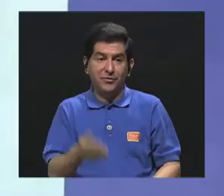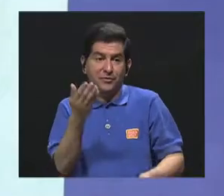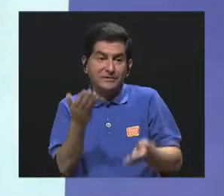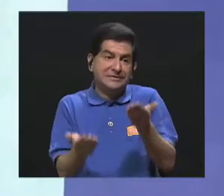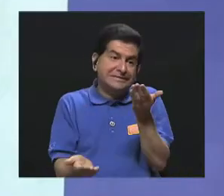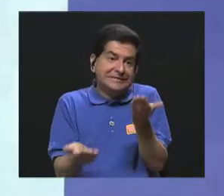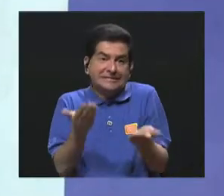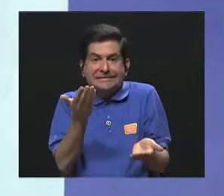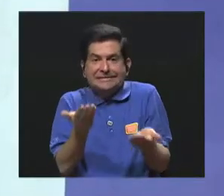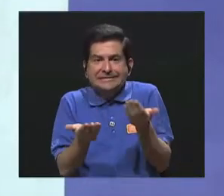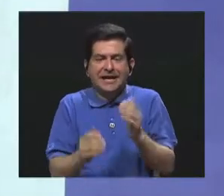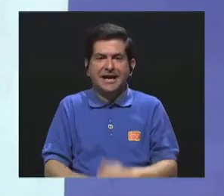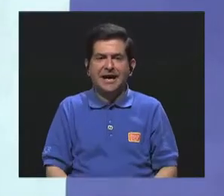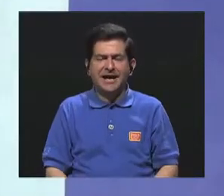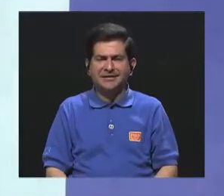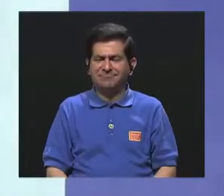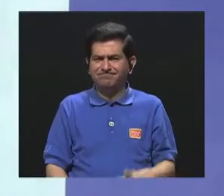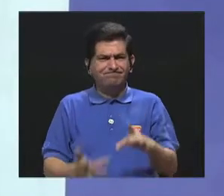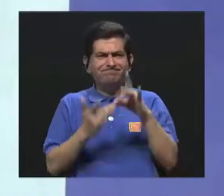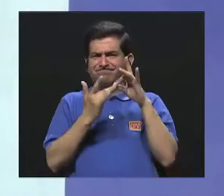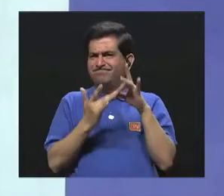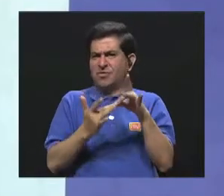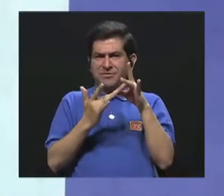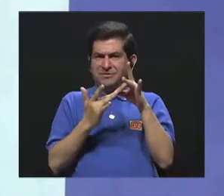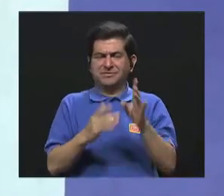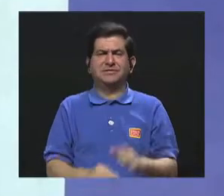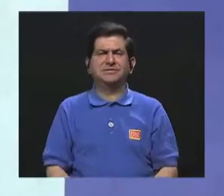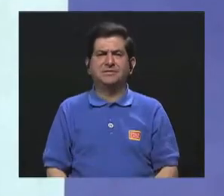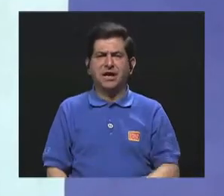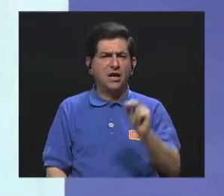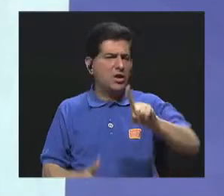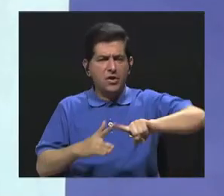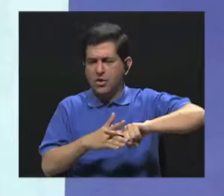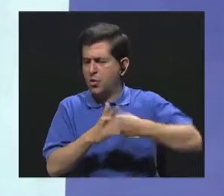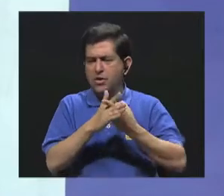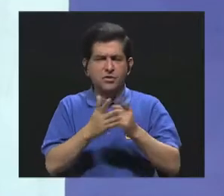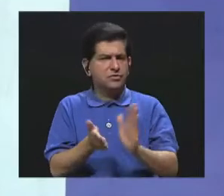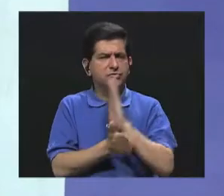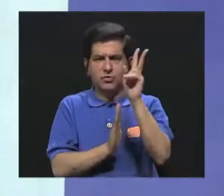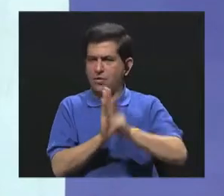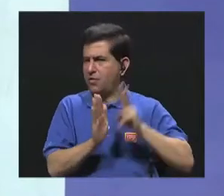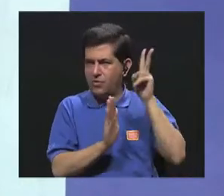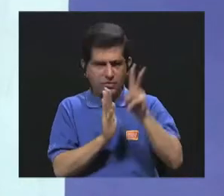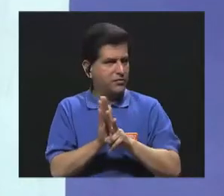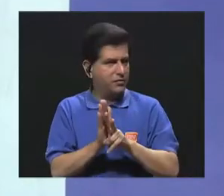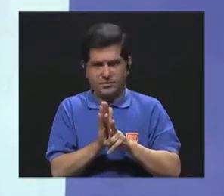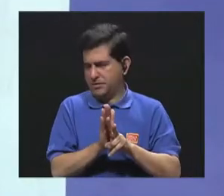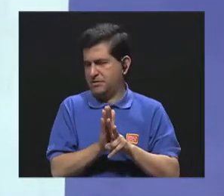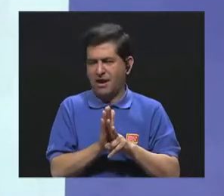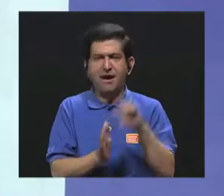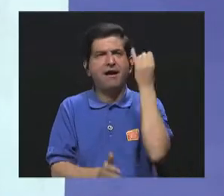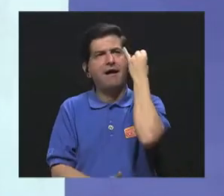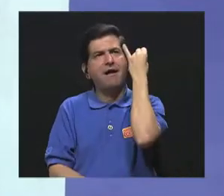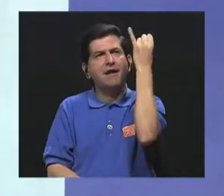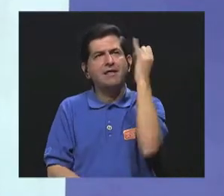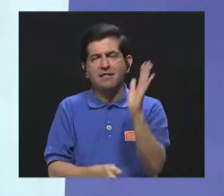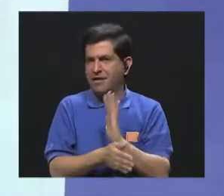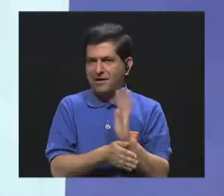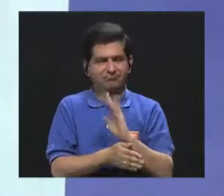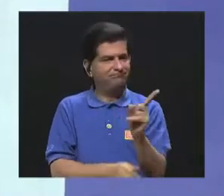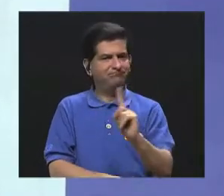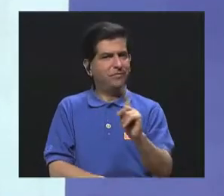bastante particular. Realmente como que no nació como un documental, no nació como con la idea de hacer una